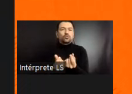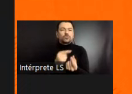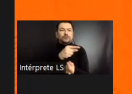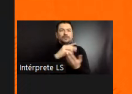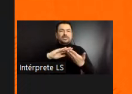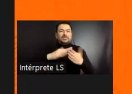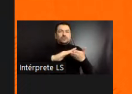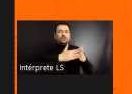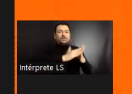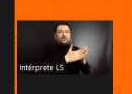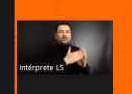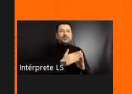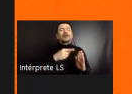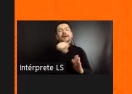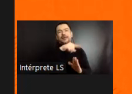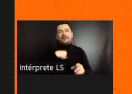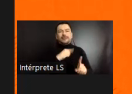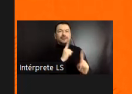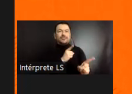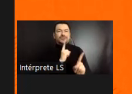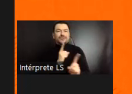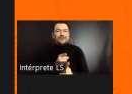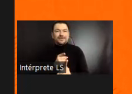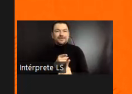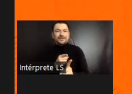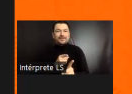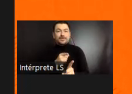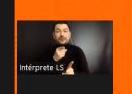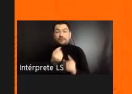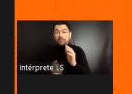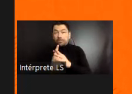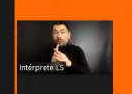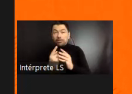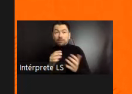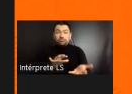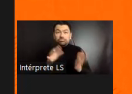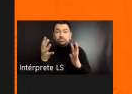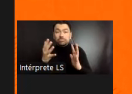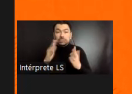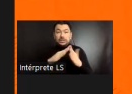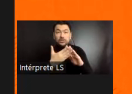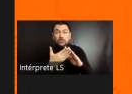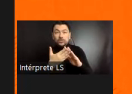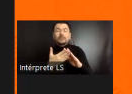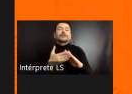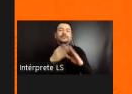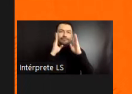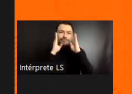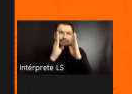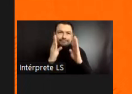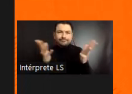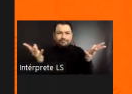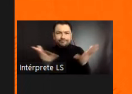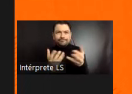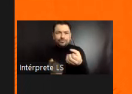fortalecer la respuesta a emergencias a nivel de ciudad. En esta presentación resaltaré la importancia de la multisectorialidad,